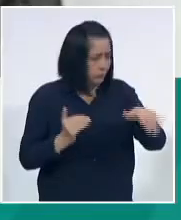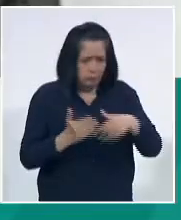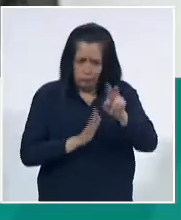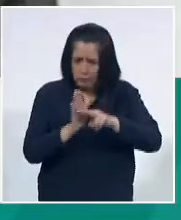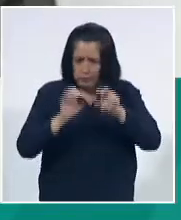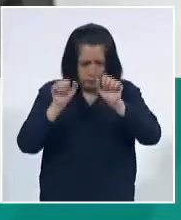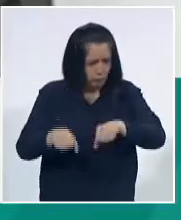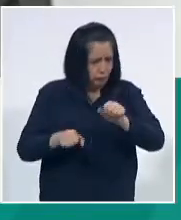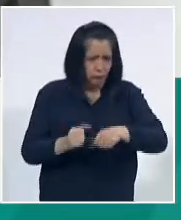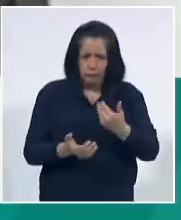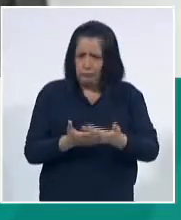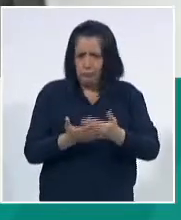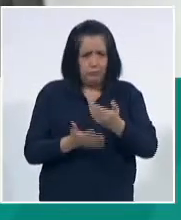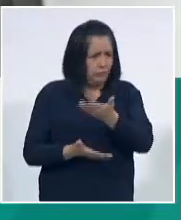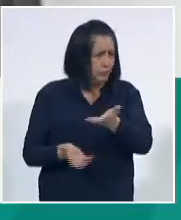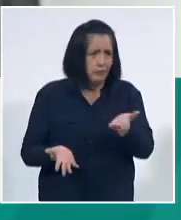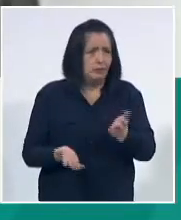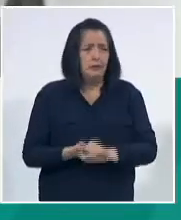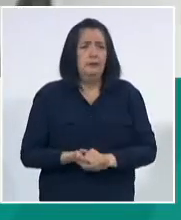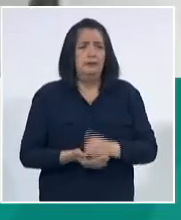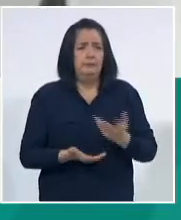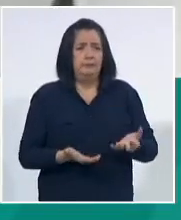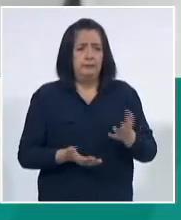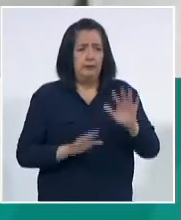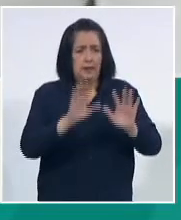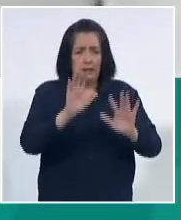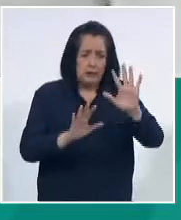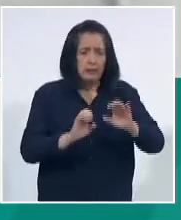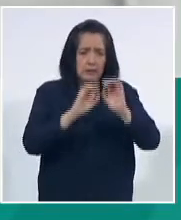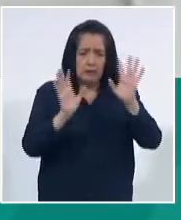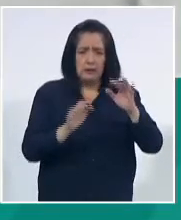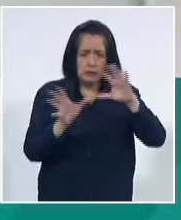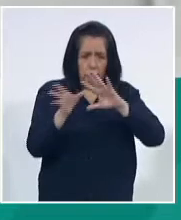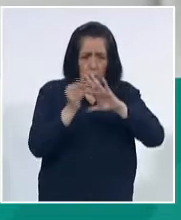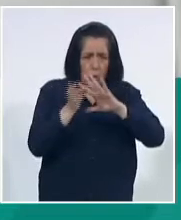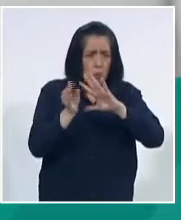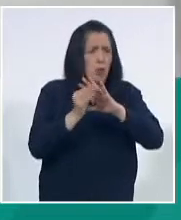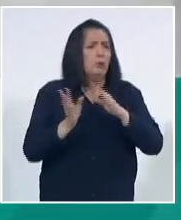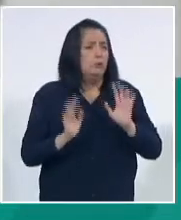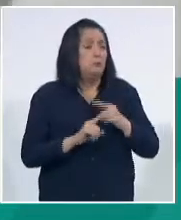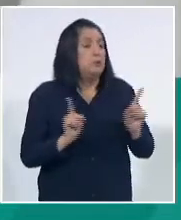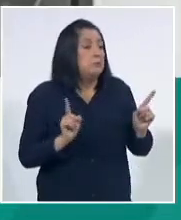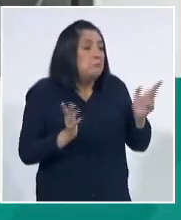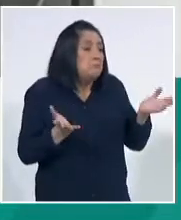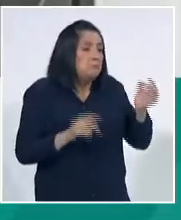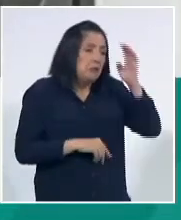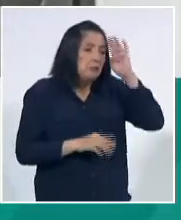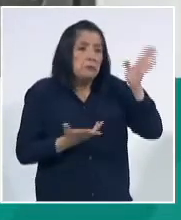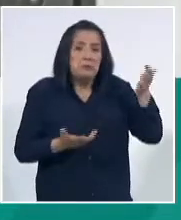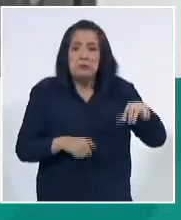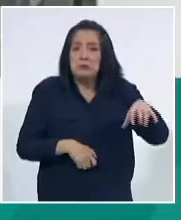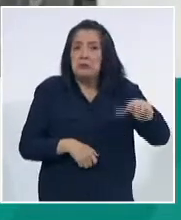ahí, todos los videos, porque hace que graba 15 días, ¿no? Cada 15 días. Entonces, pero la policía, o sea, lo de Vincri